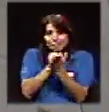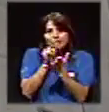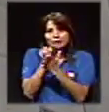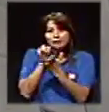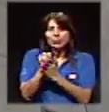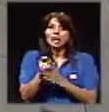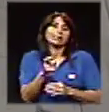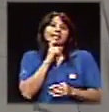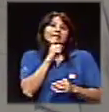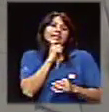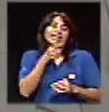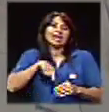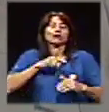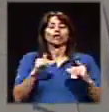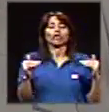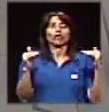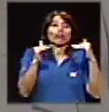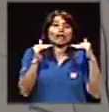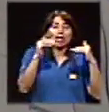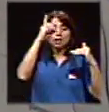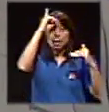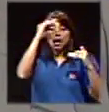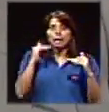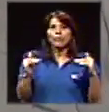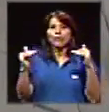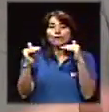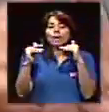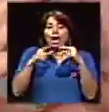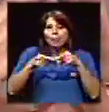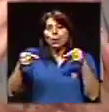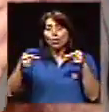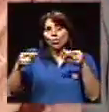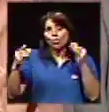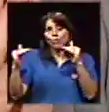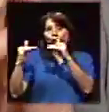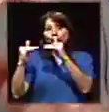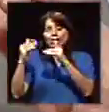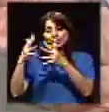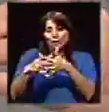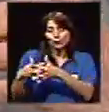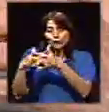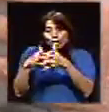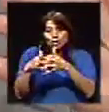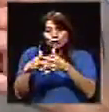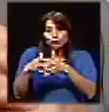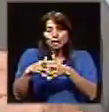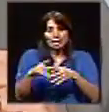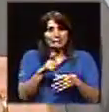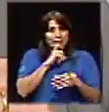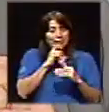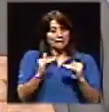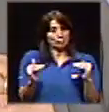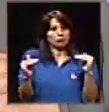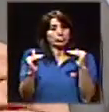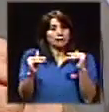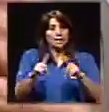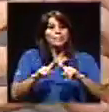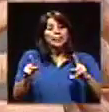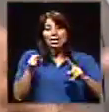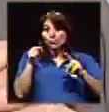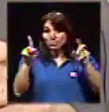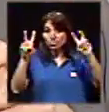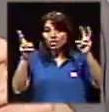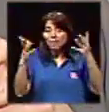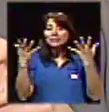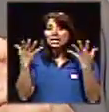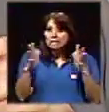con Alemania, Japón, Estados Unidos. Pero en estos temas, en que ya se ha caminado en una cultura proactiva